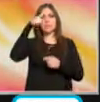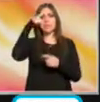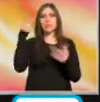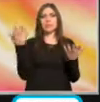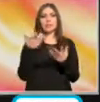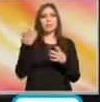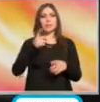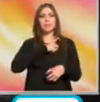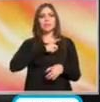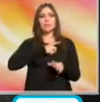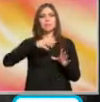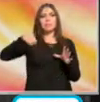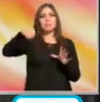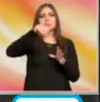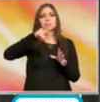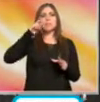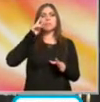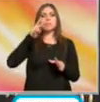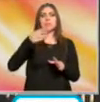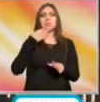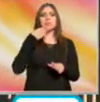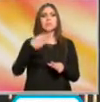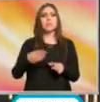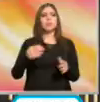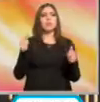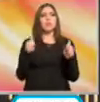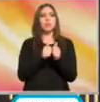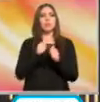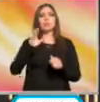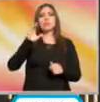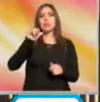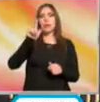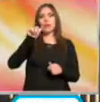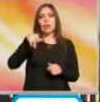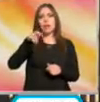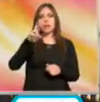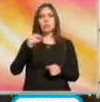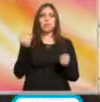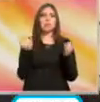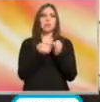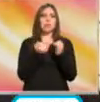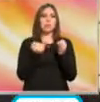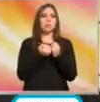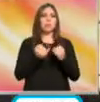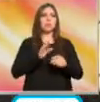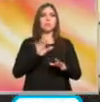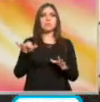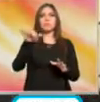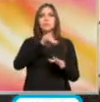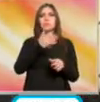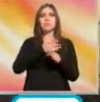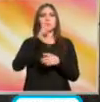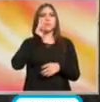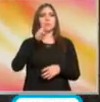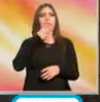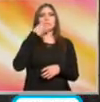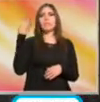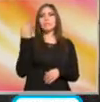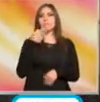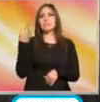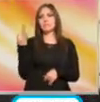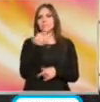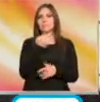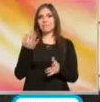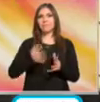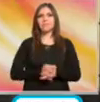solamente le damos ensalada, nuestro toque vistoso con el cilantro y también no puede faltar. que efectivamente ahí se Ay, ve, Dios mío, chef, se ve el la verde, vida, ¡Qué ¿no?